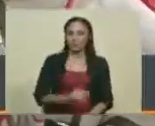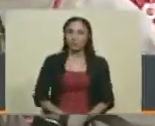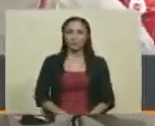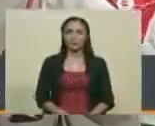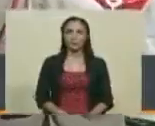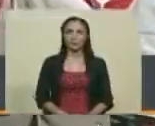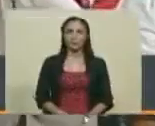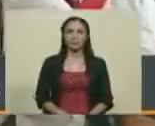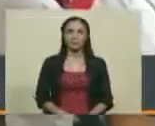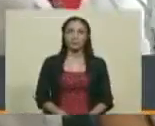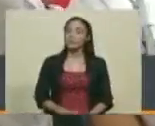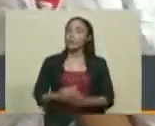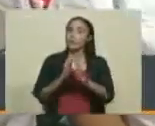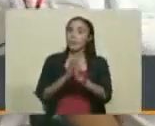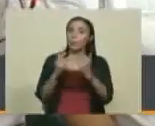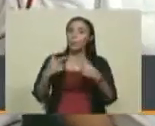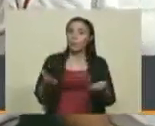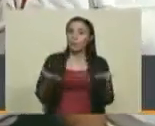Yo le pido a las mujeres